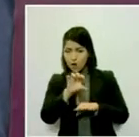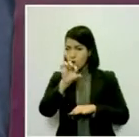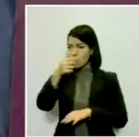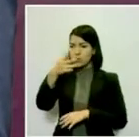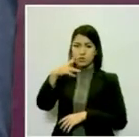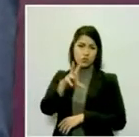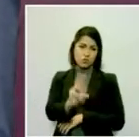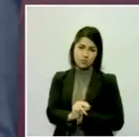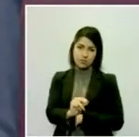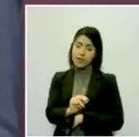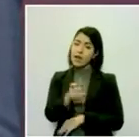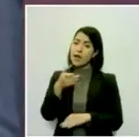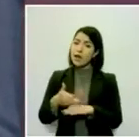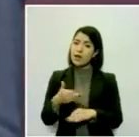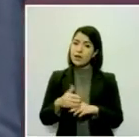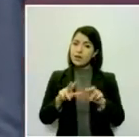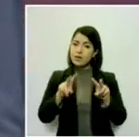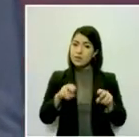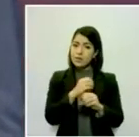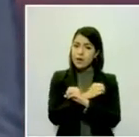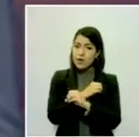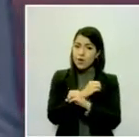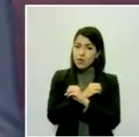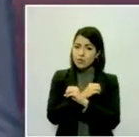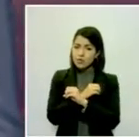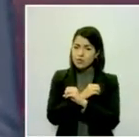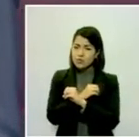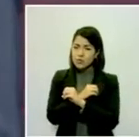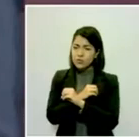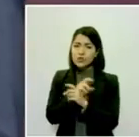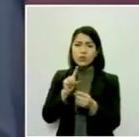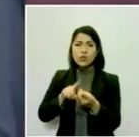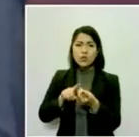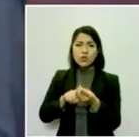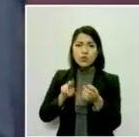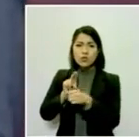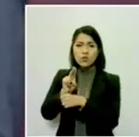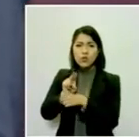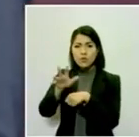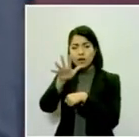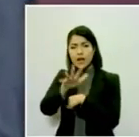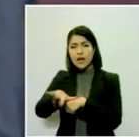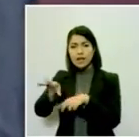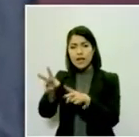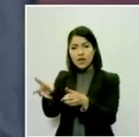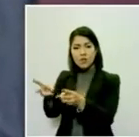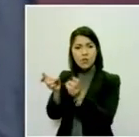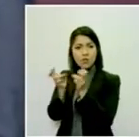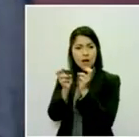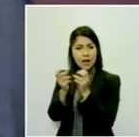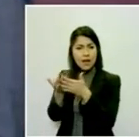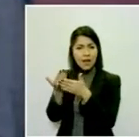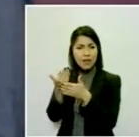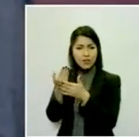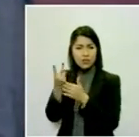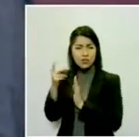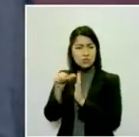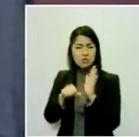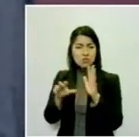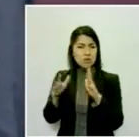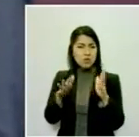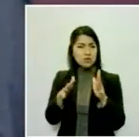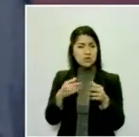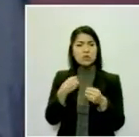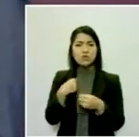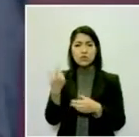tenido... Teníamos un tema de Oxxos en Uruapan, que los estaban asaltando hace como 2 meses. Se